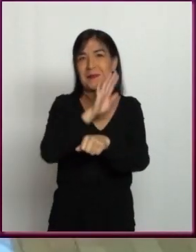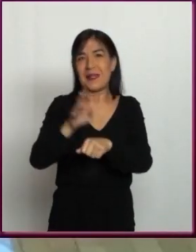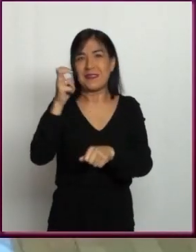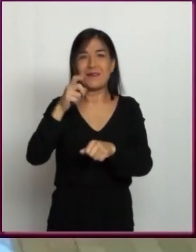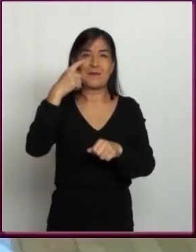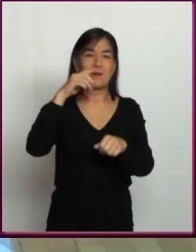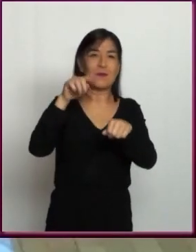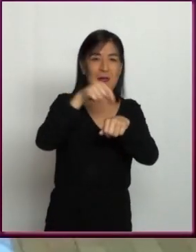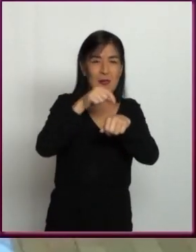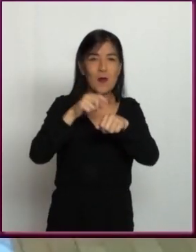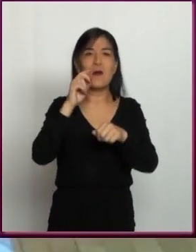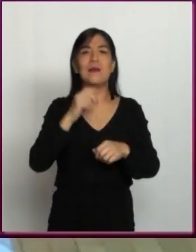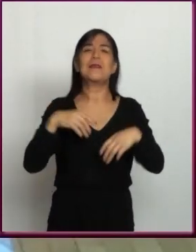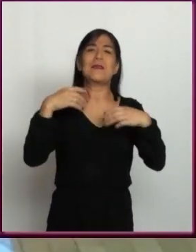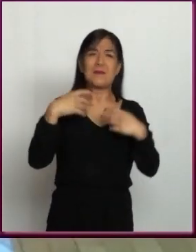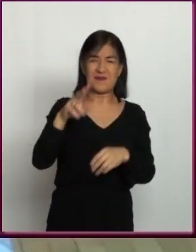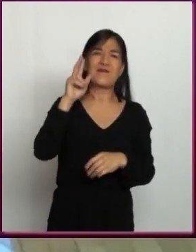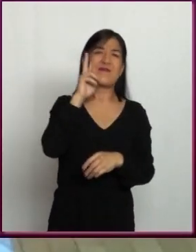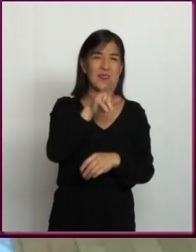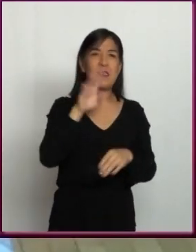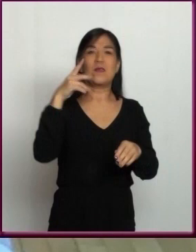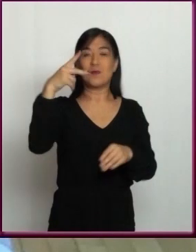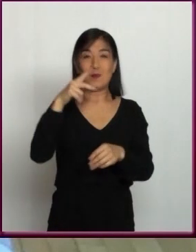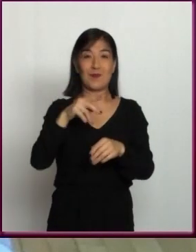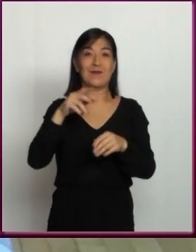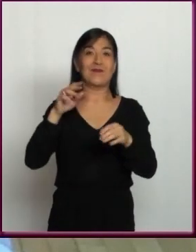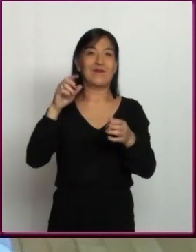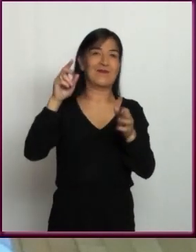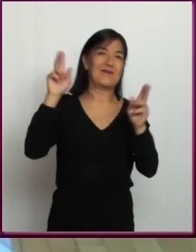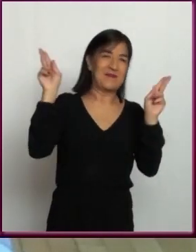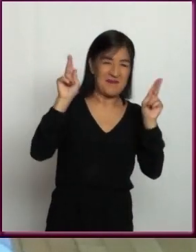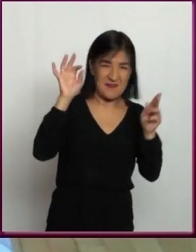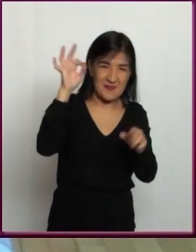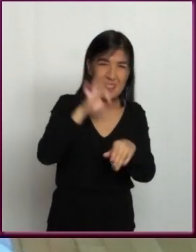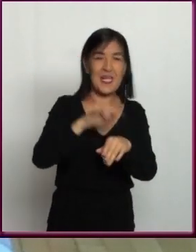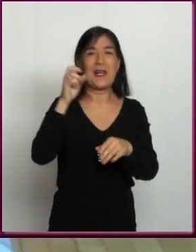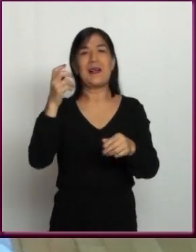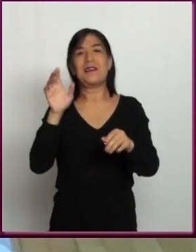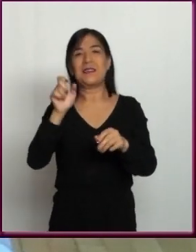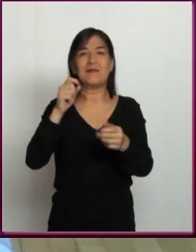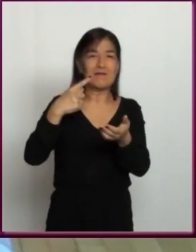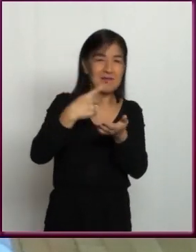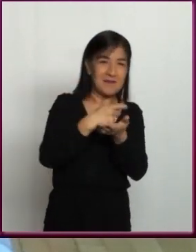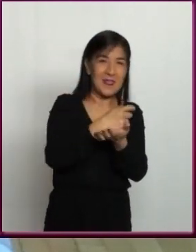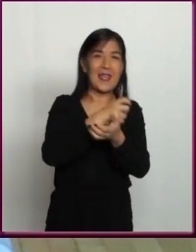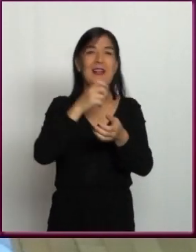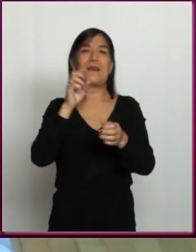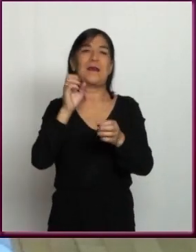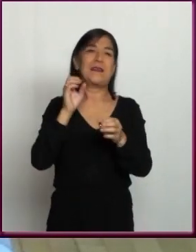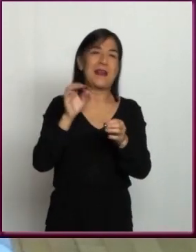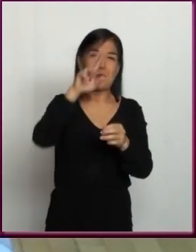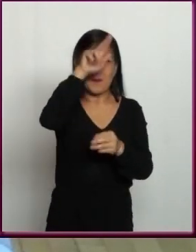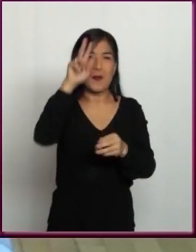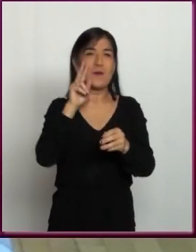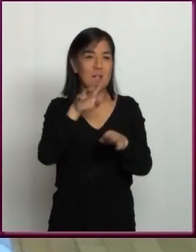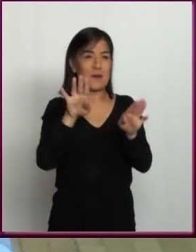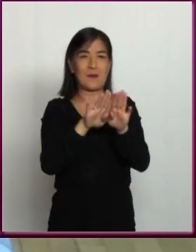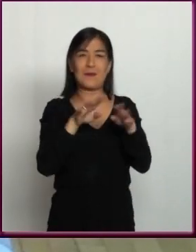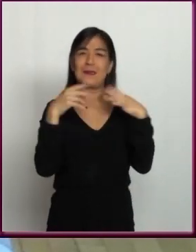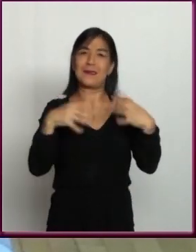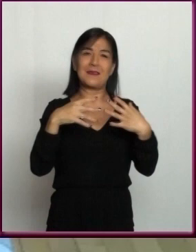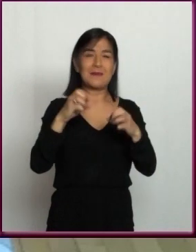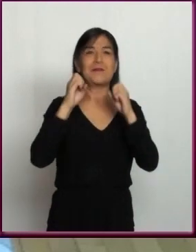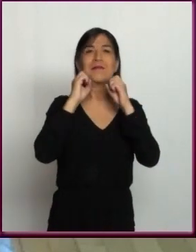insectos son maravillosos en serio y por muchas razones exceden a veces incluso la capacidad de